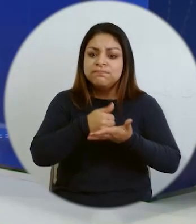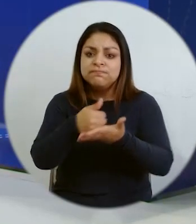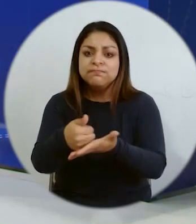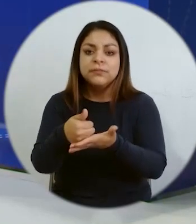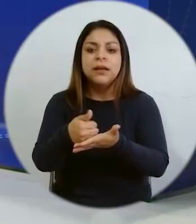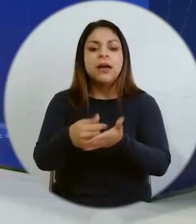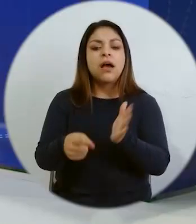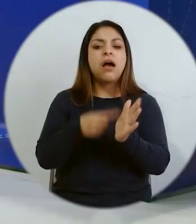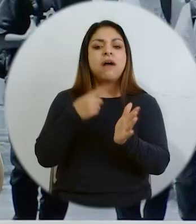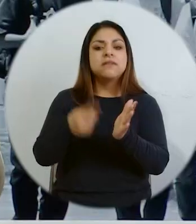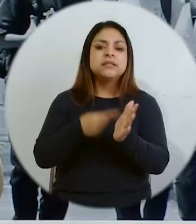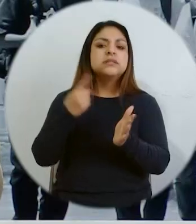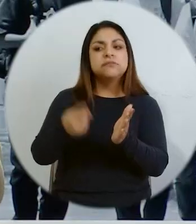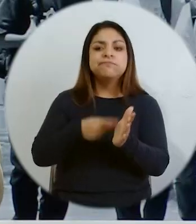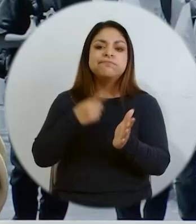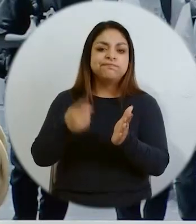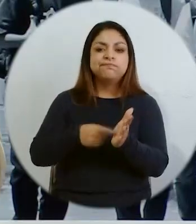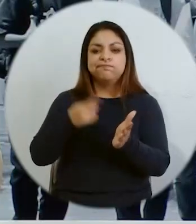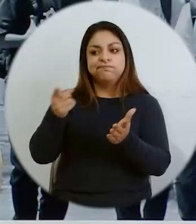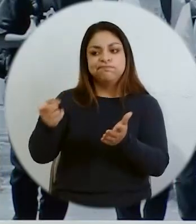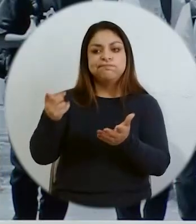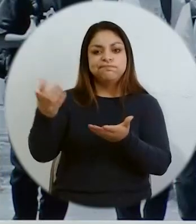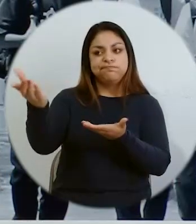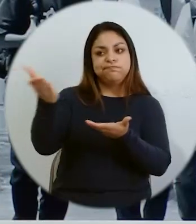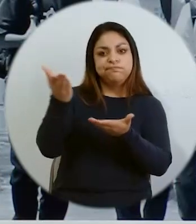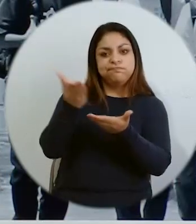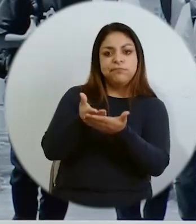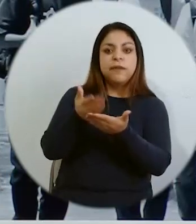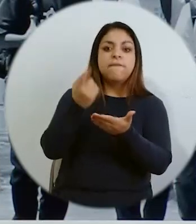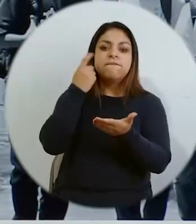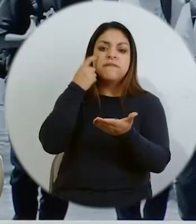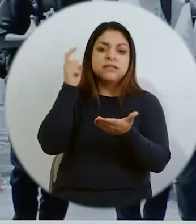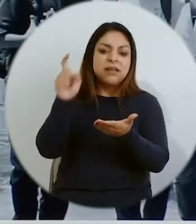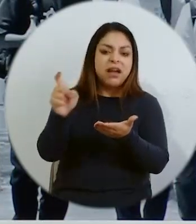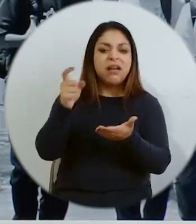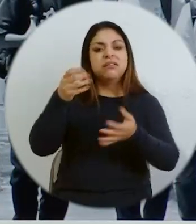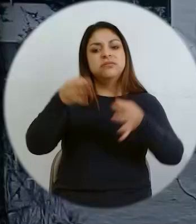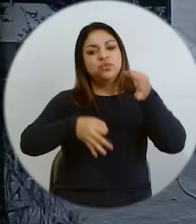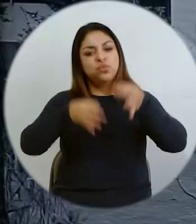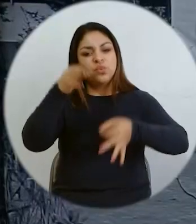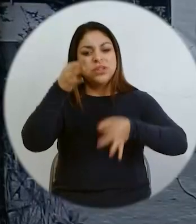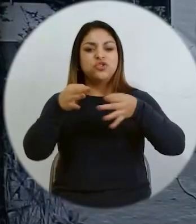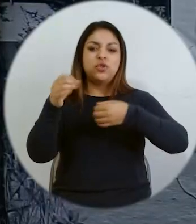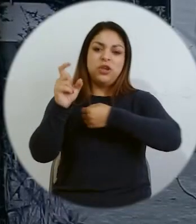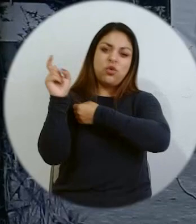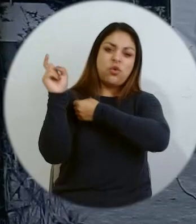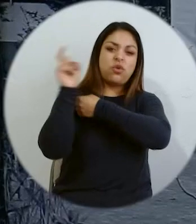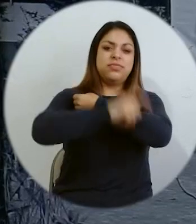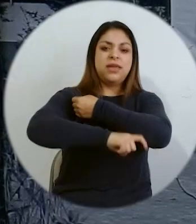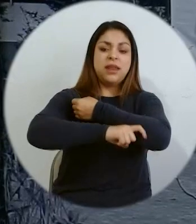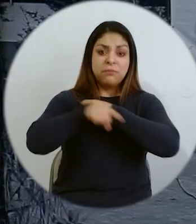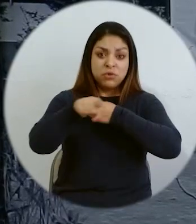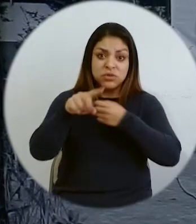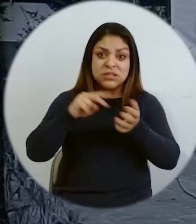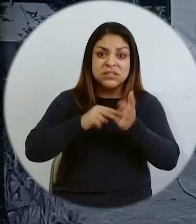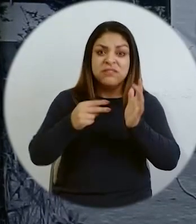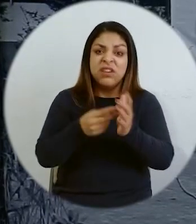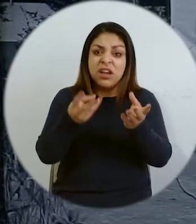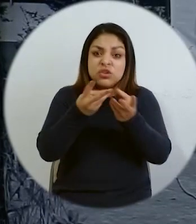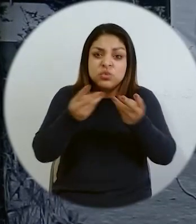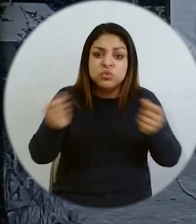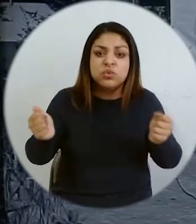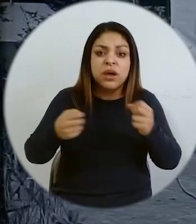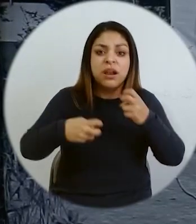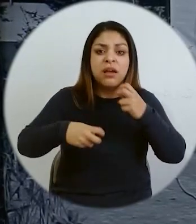intervenimos, muchas veces los casos nos llegan, podríamos llamarlo como fiscal a un buen puerto, que sería juicio y una condena, que en realidad esa no es la solución